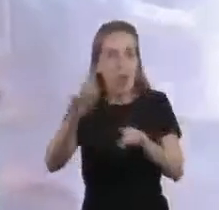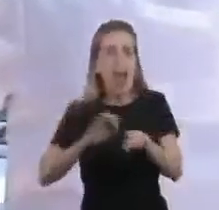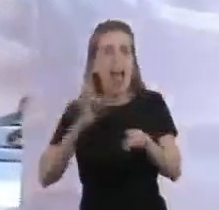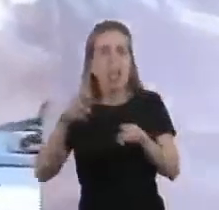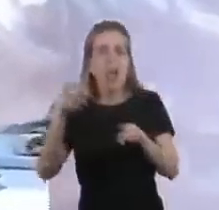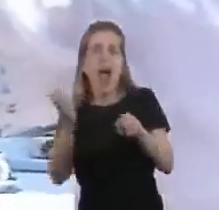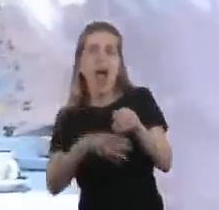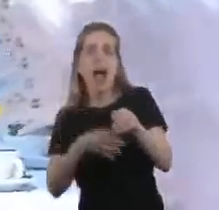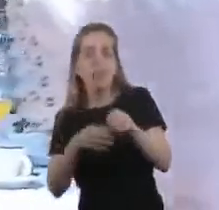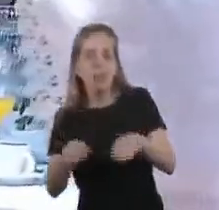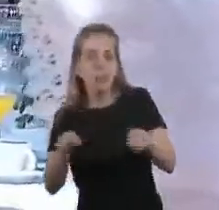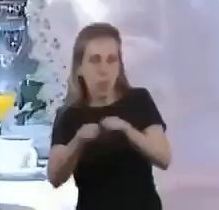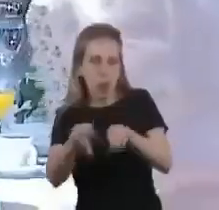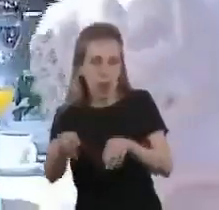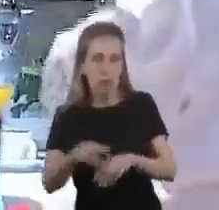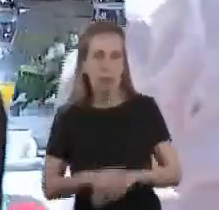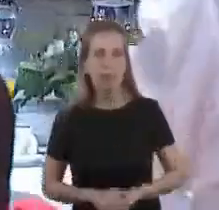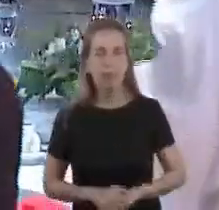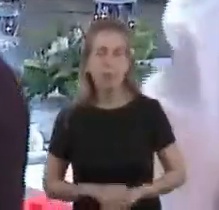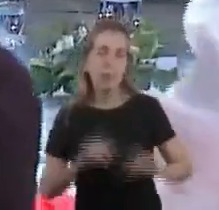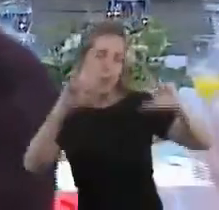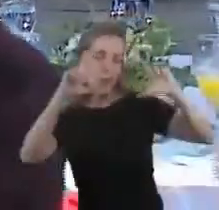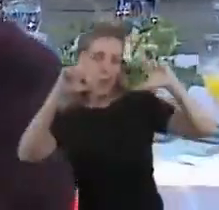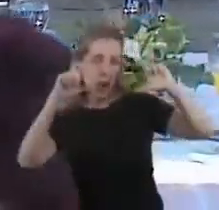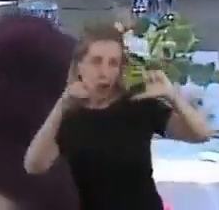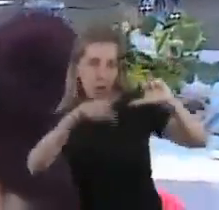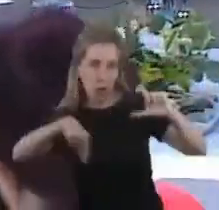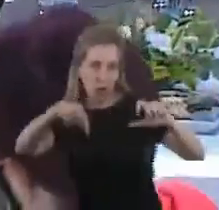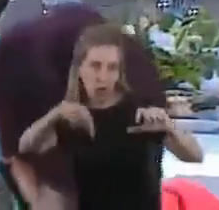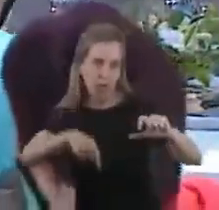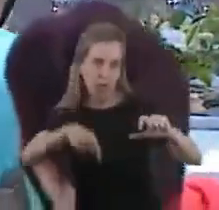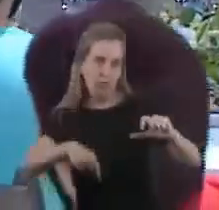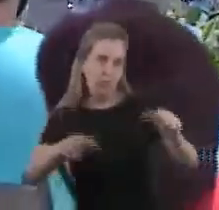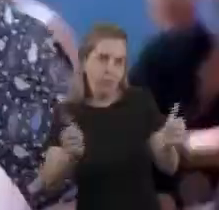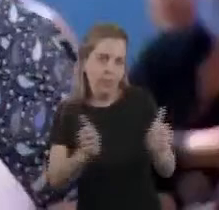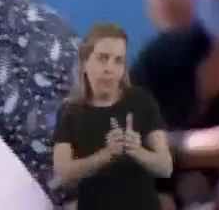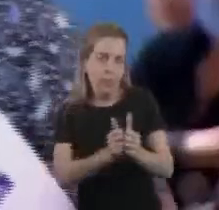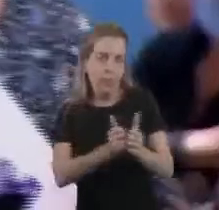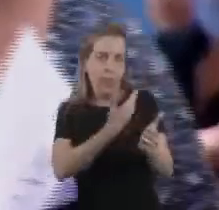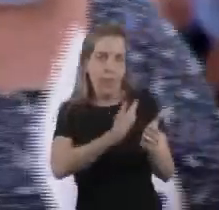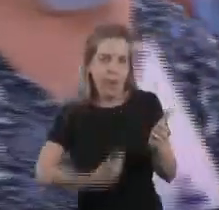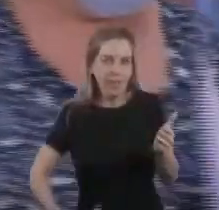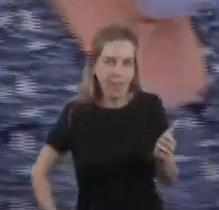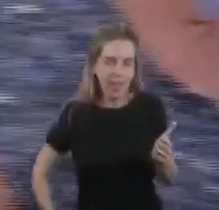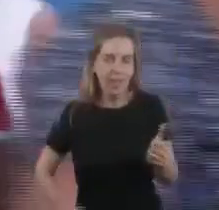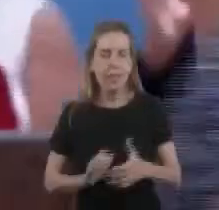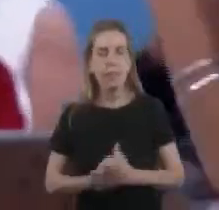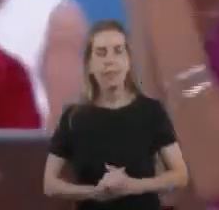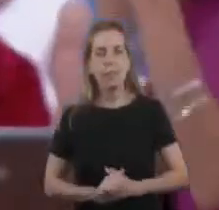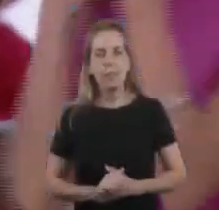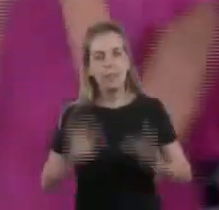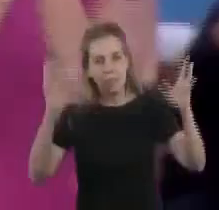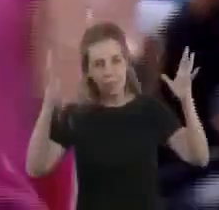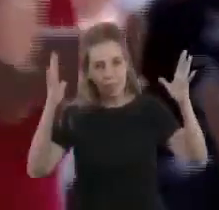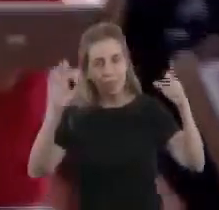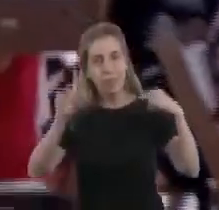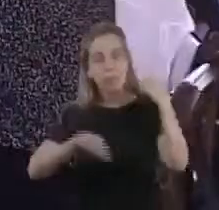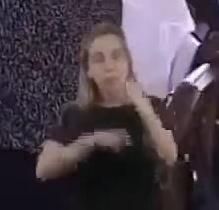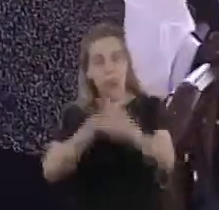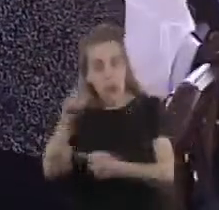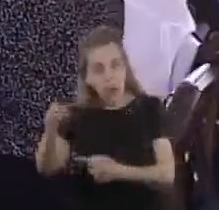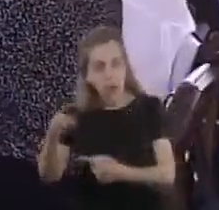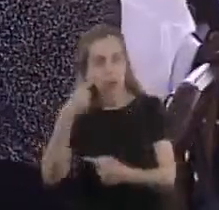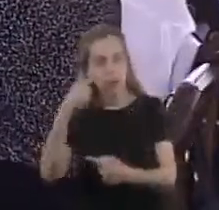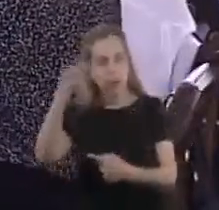hija. La fotografía de este día junto al presidente de la Nación. Y a continuación se